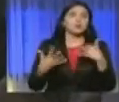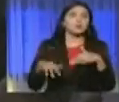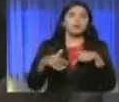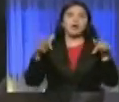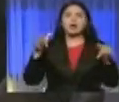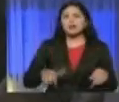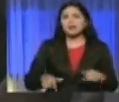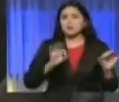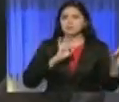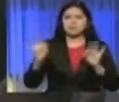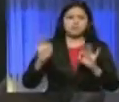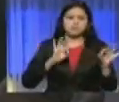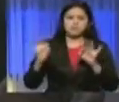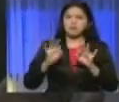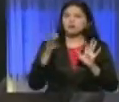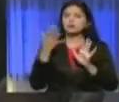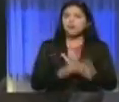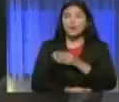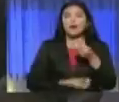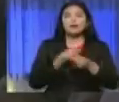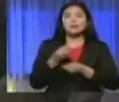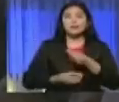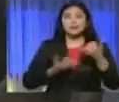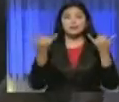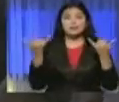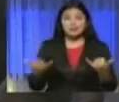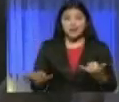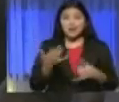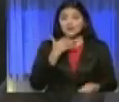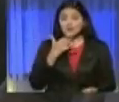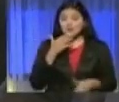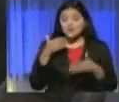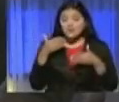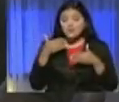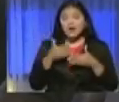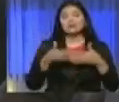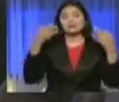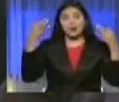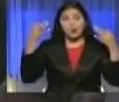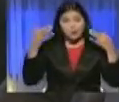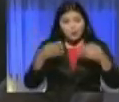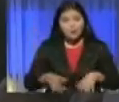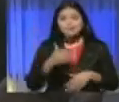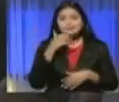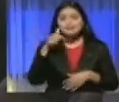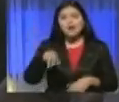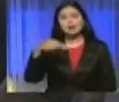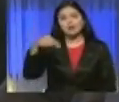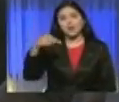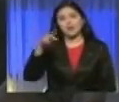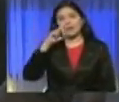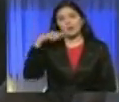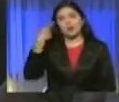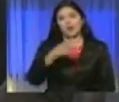Estamos preparando lo que va a ser la celebración ya hacia finales del año, lo que sería seguramente en noviembre, de la próxima